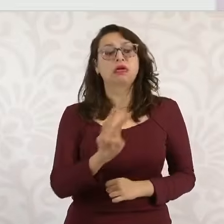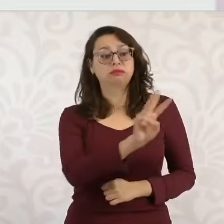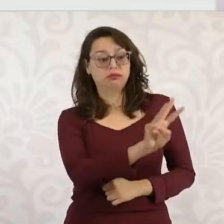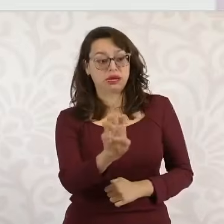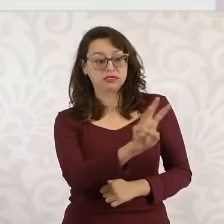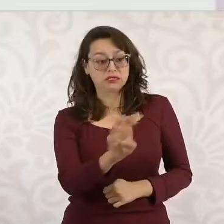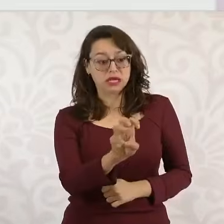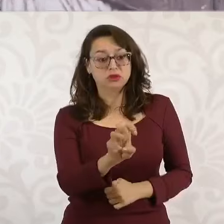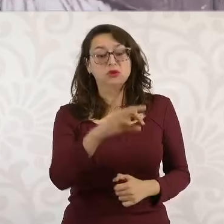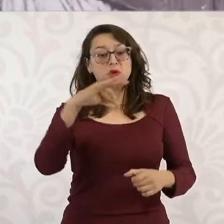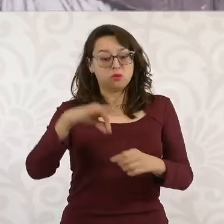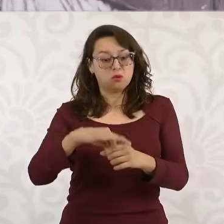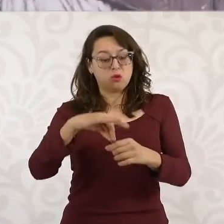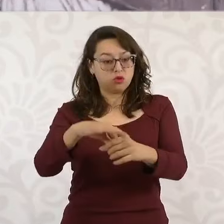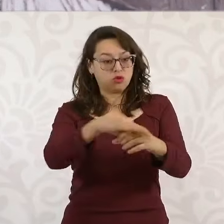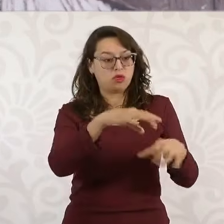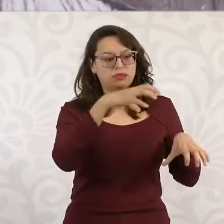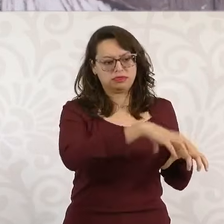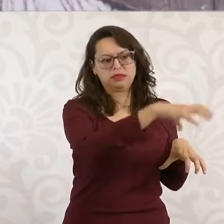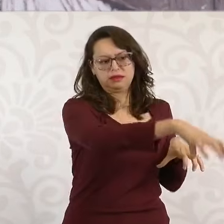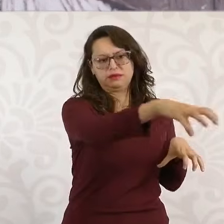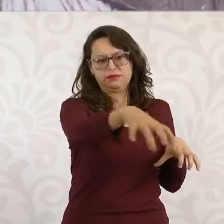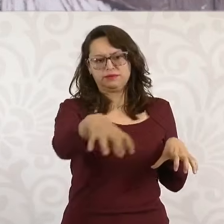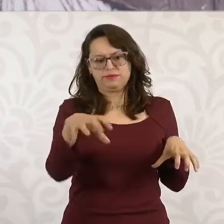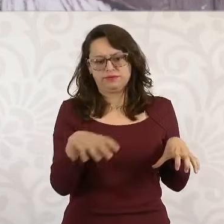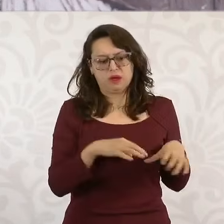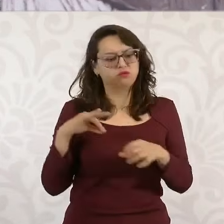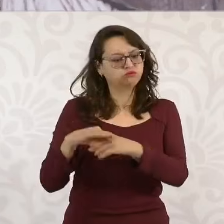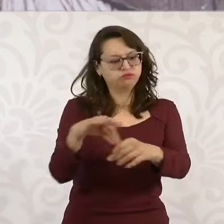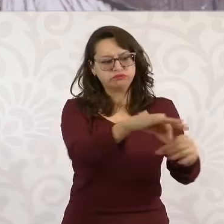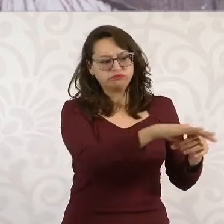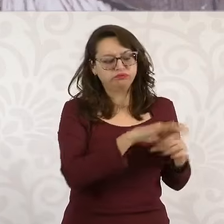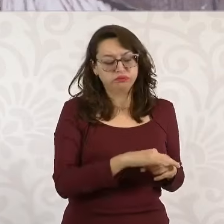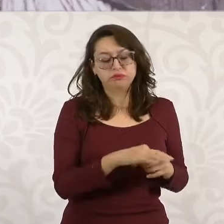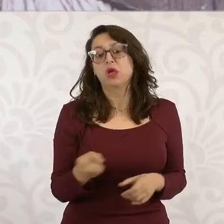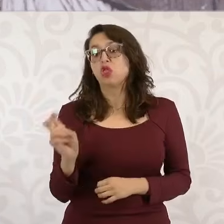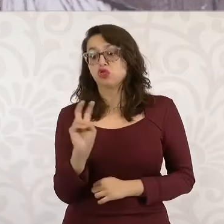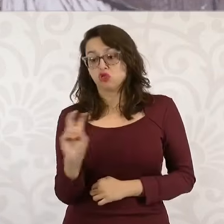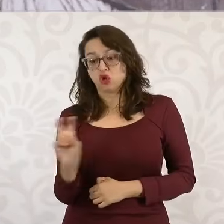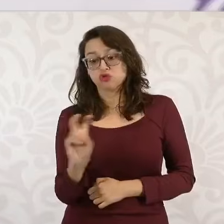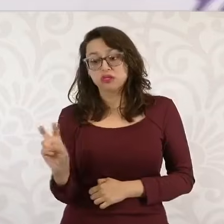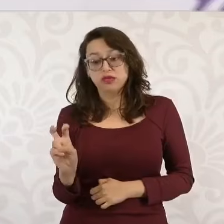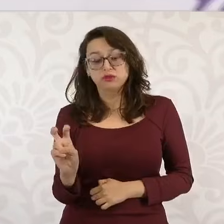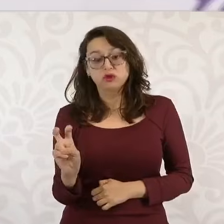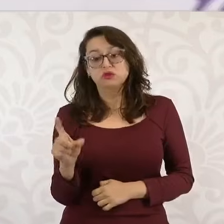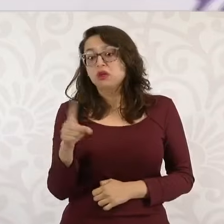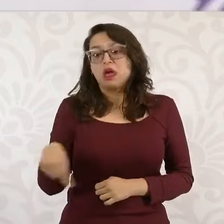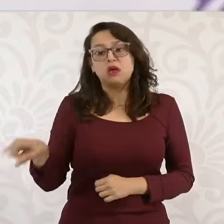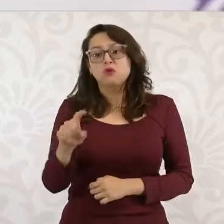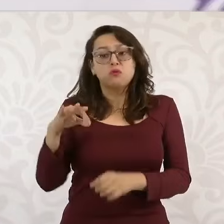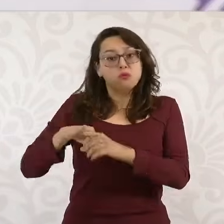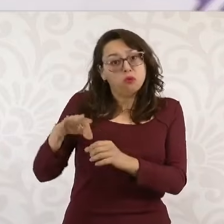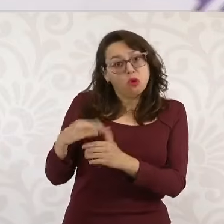300 que representan a cada distrito electoral, como ahora, 200 que son de acuerdo a la proporción